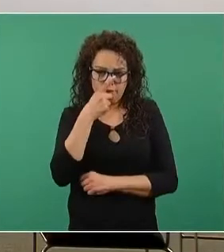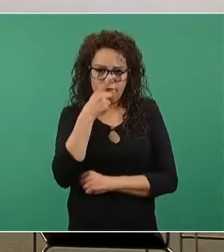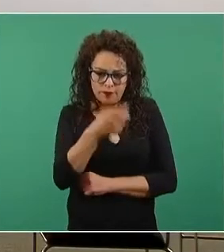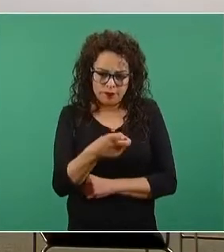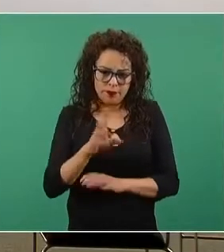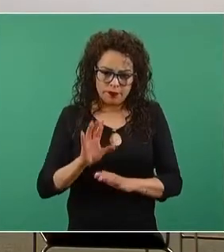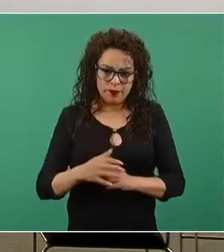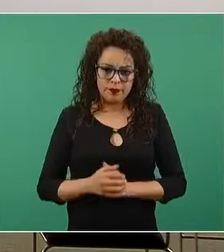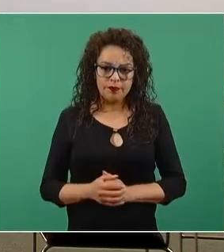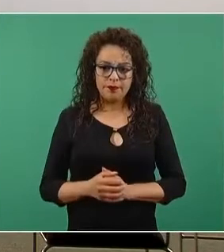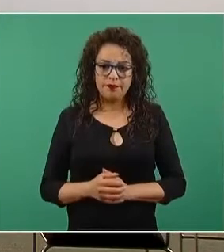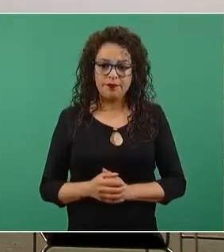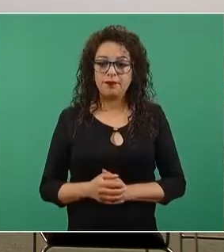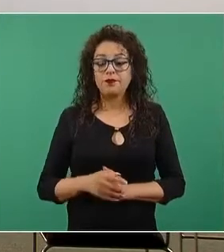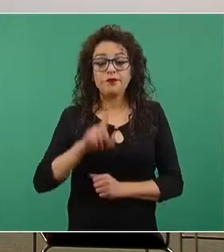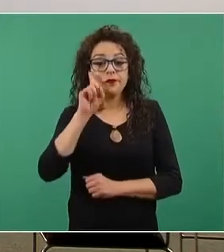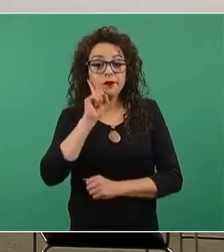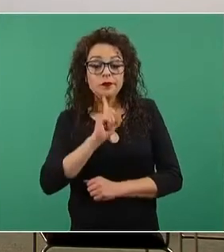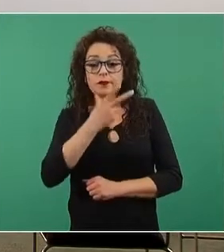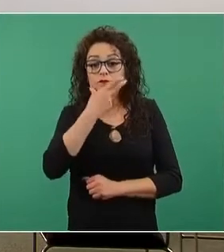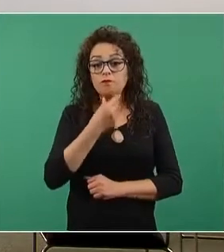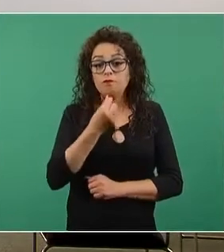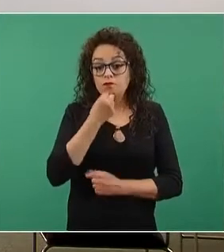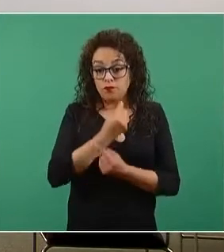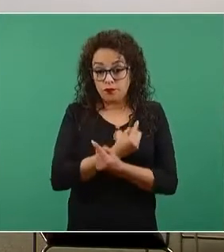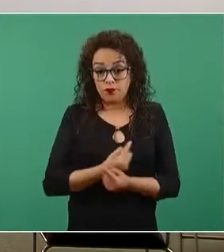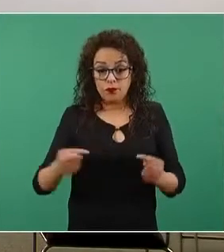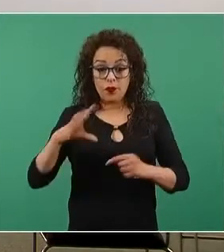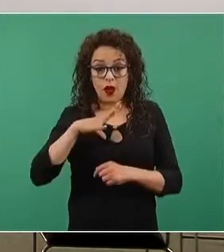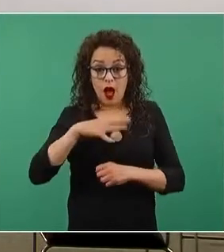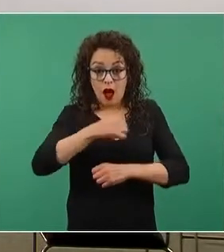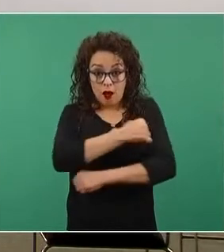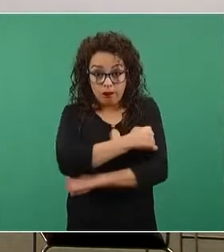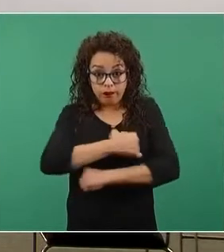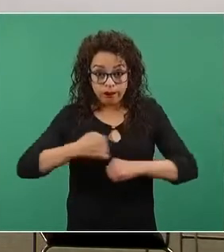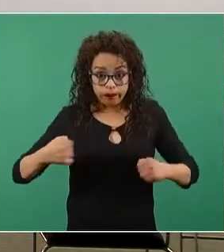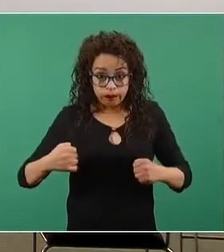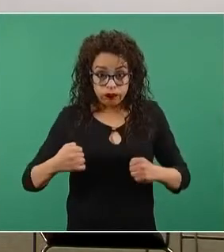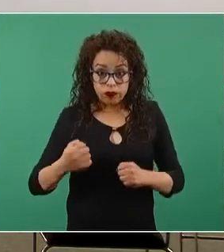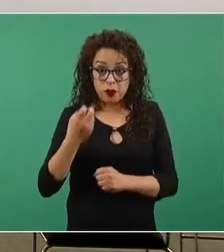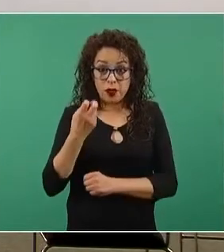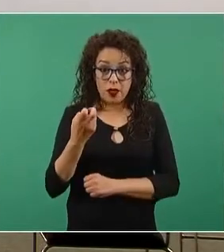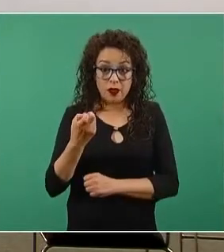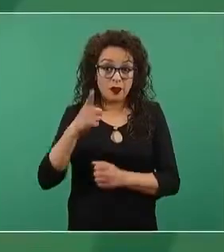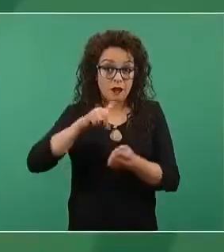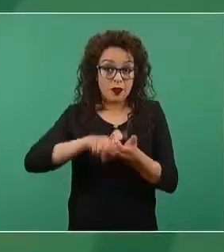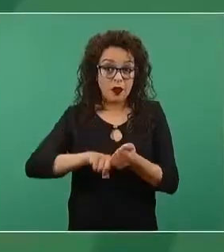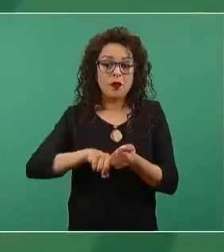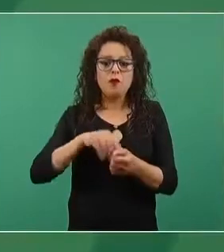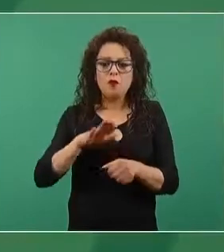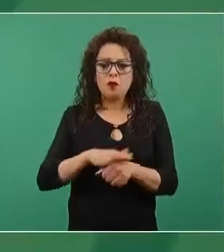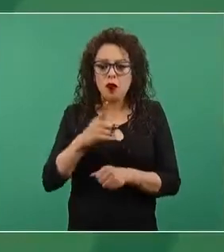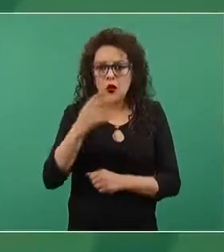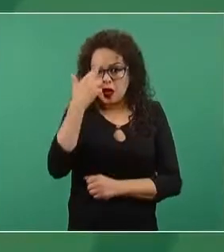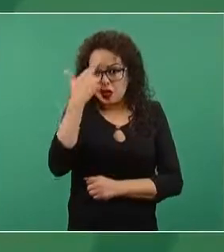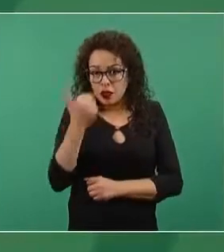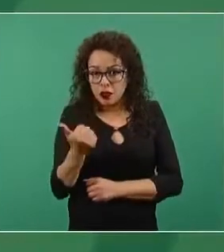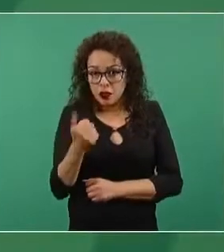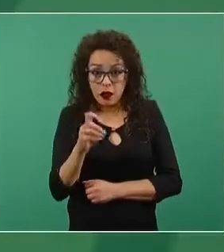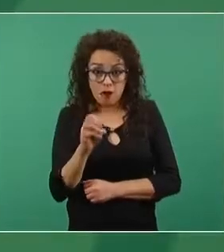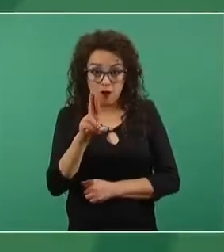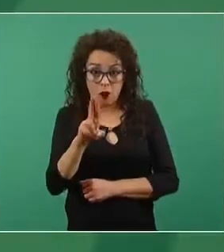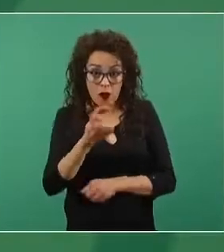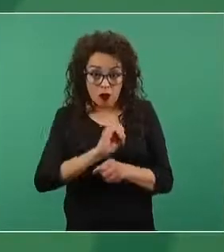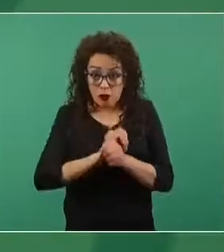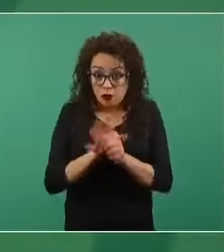decir, un niño o niña con sobrepeso y obesidad no tiene como factor unidireccional tener COVID como